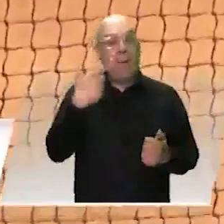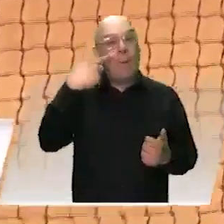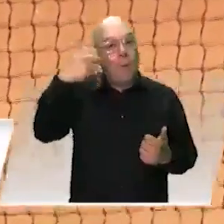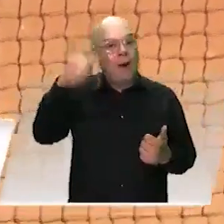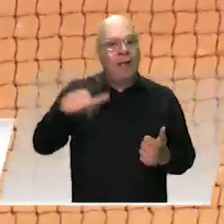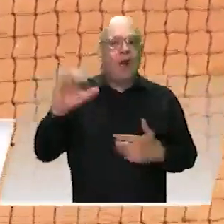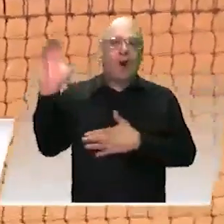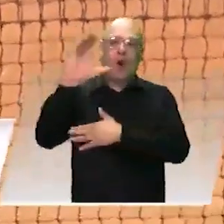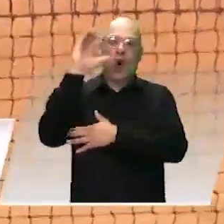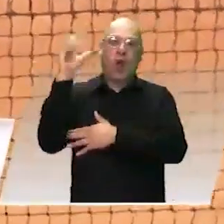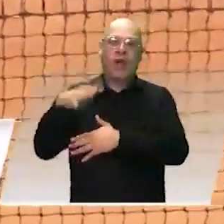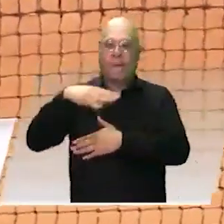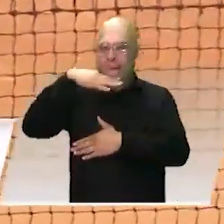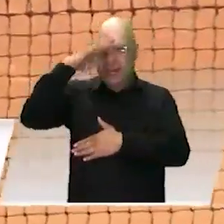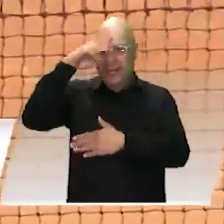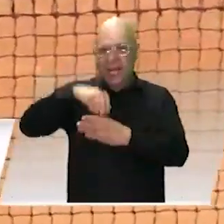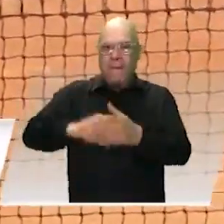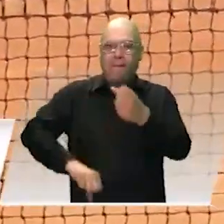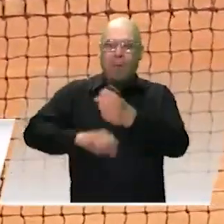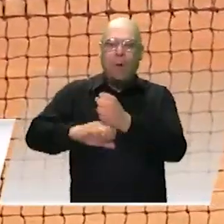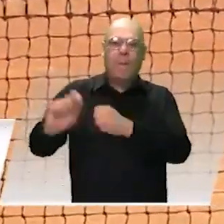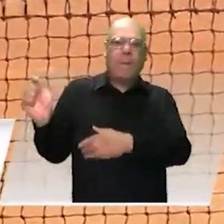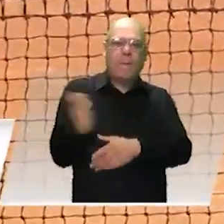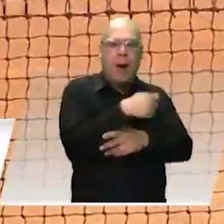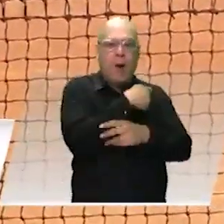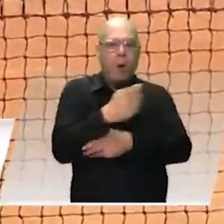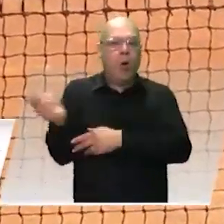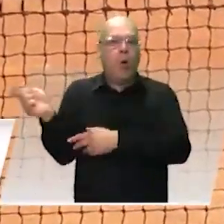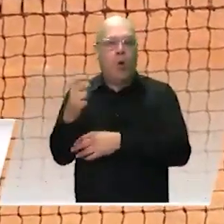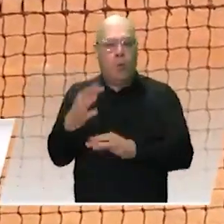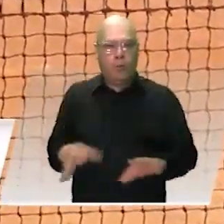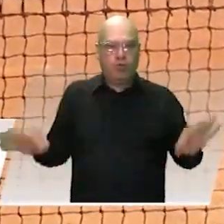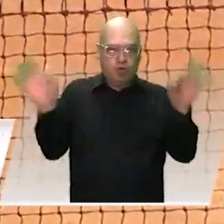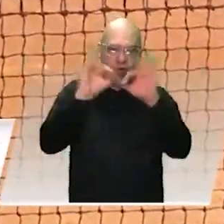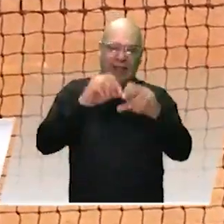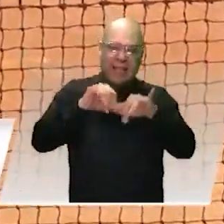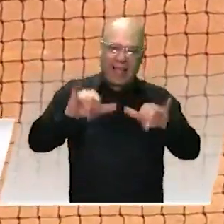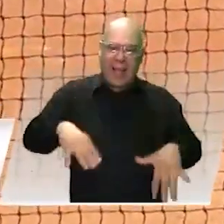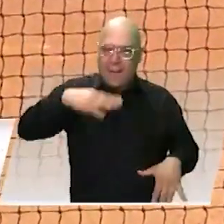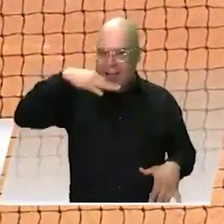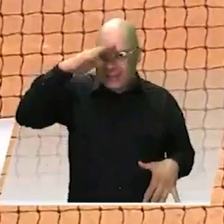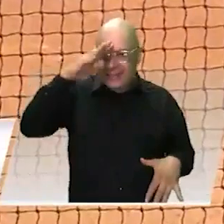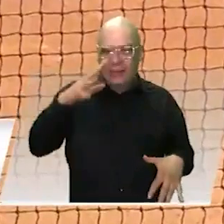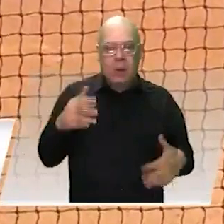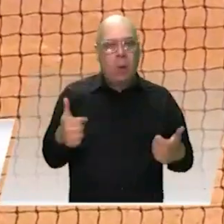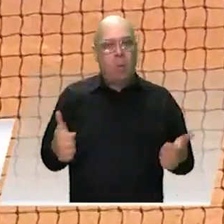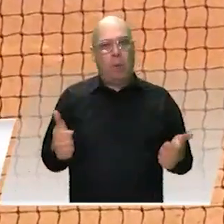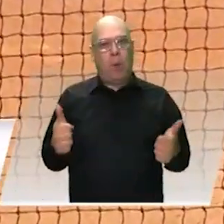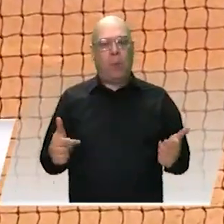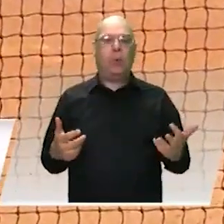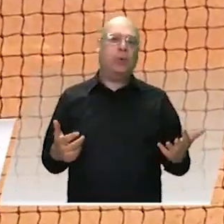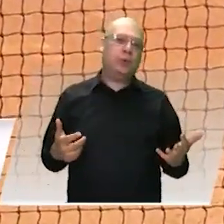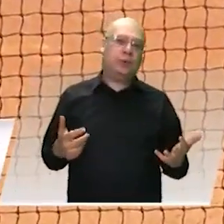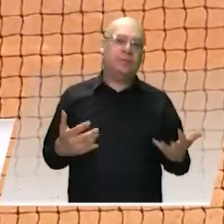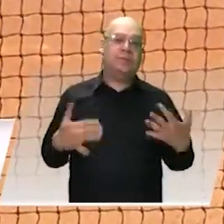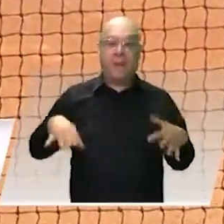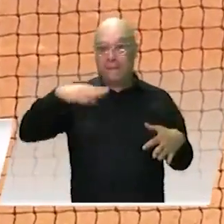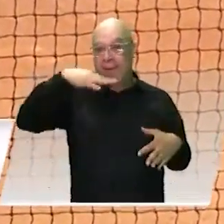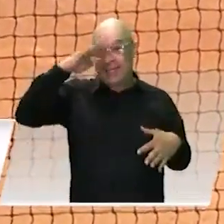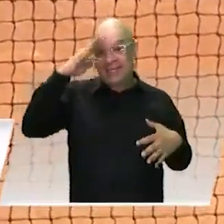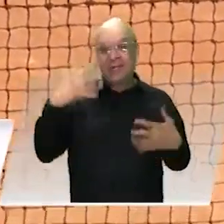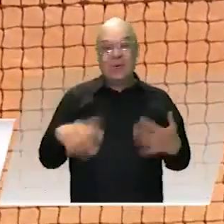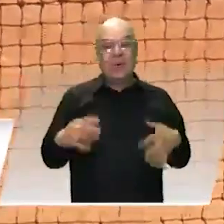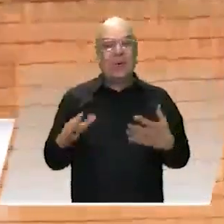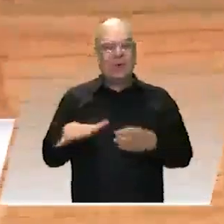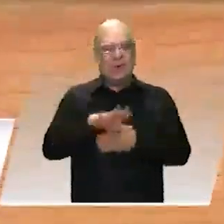acá en Medellín estén apoyando el tenis. Es un torneo muy, muy importante y creo que lo hicieron muy bien. Creo que Medellín es una gran ciudad y estoy muy